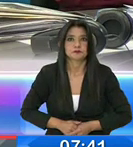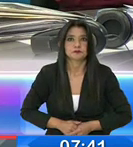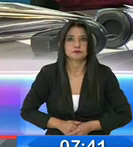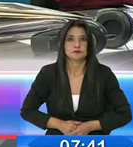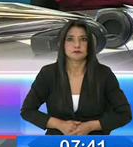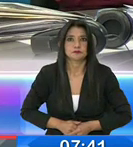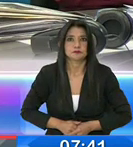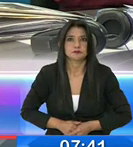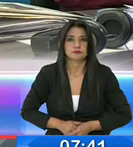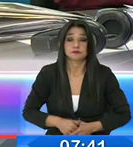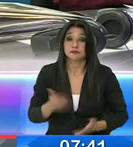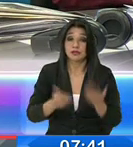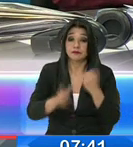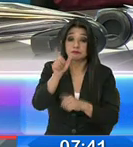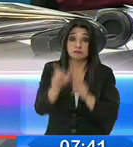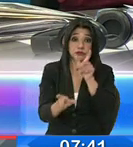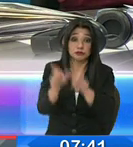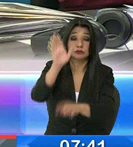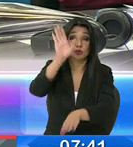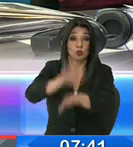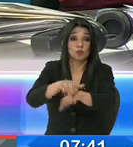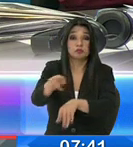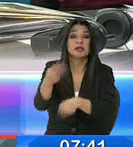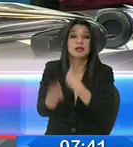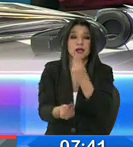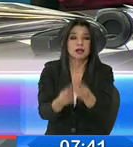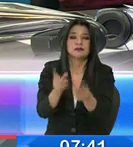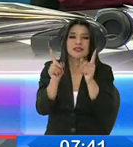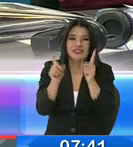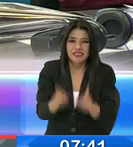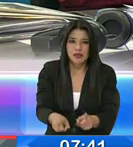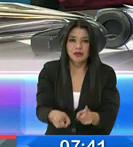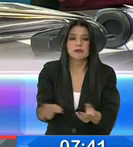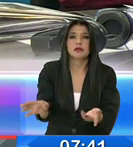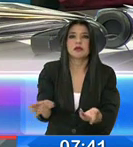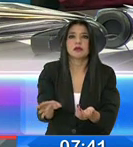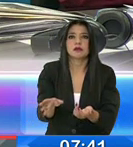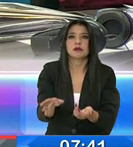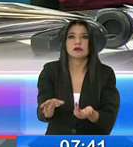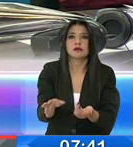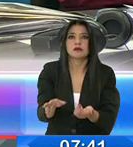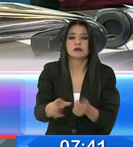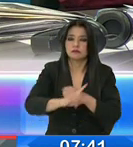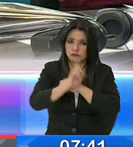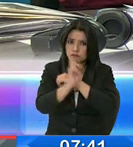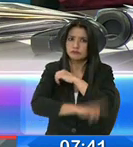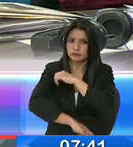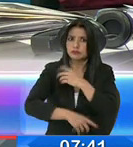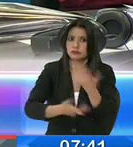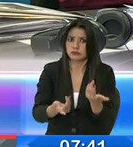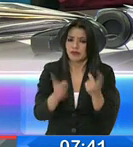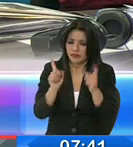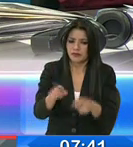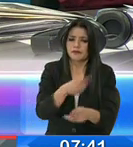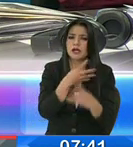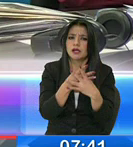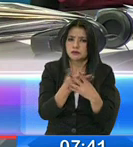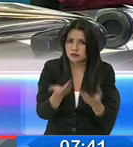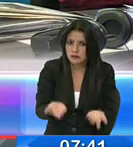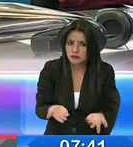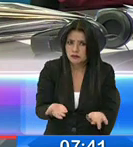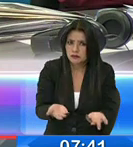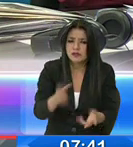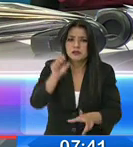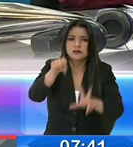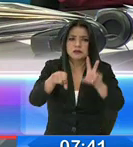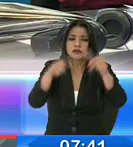son encontrados culpables ellos tienen que pagar sus cumplir su sentencia e ir a la cárcel sean